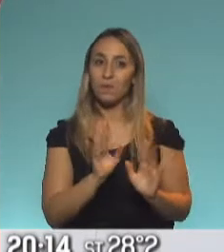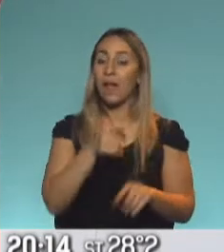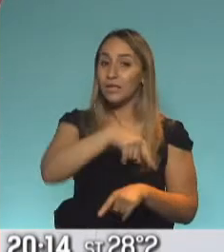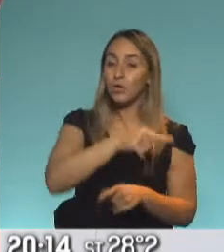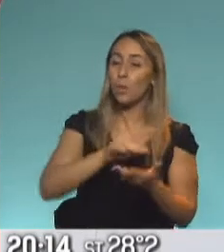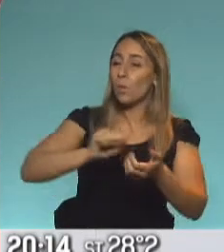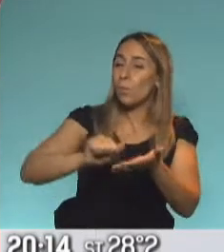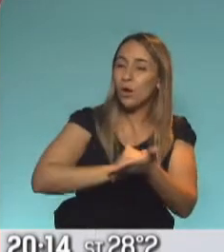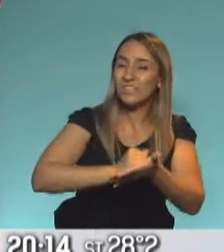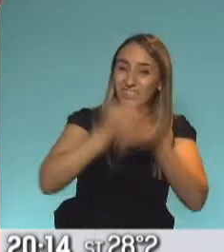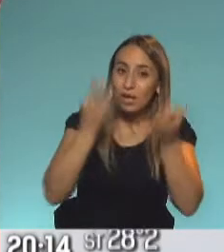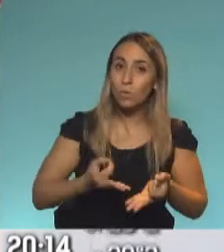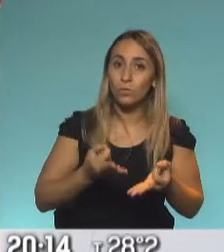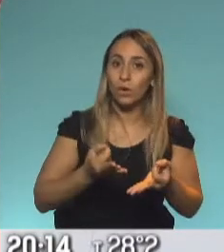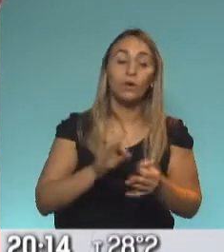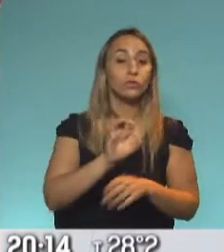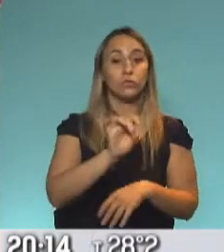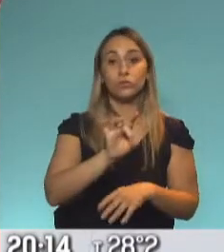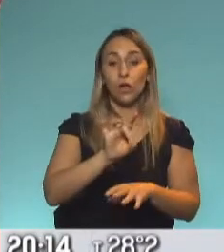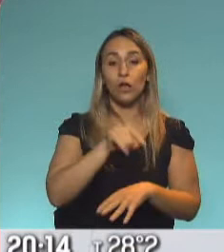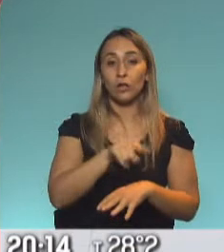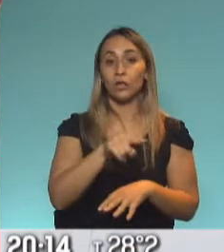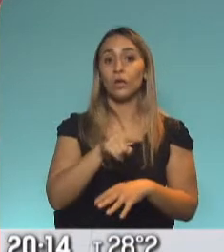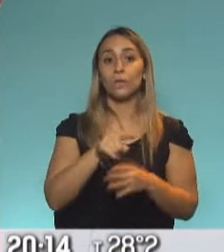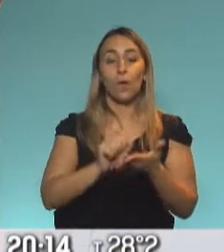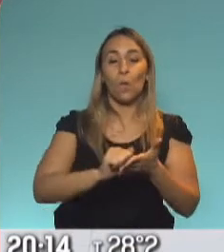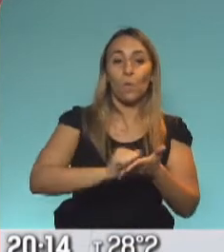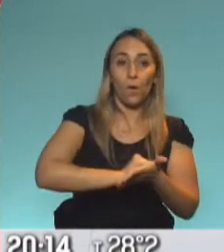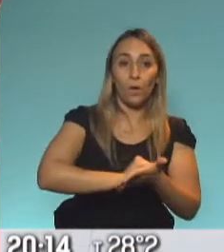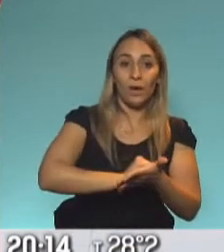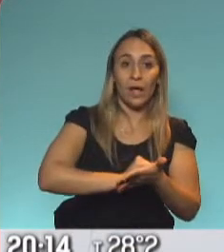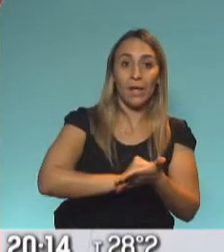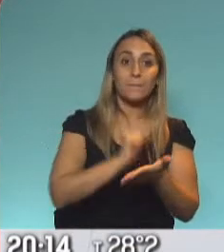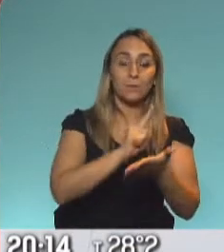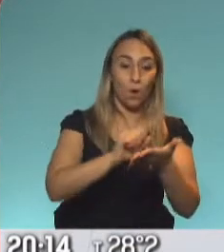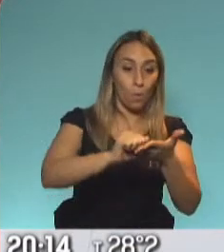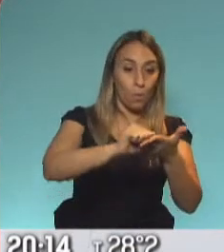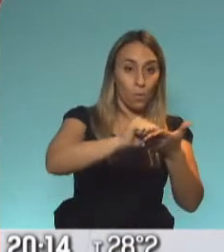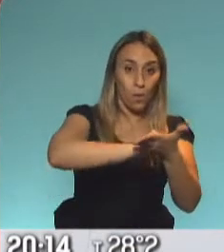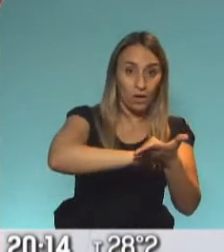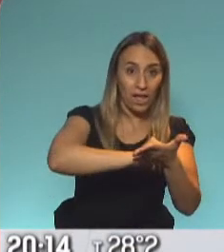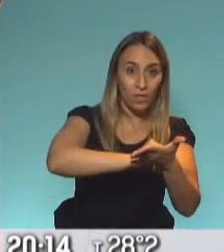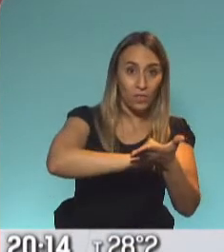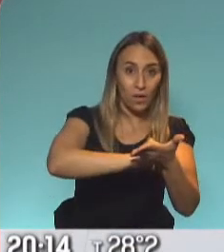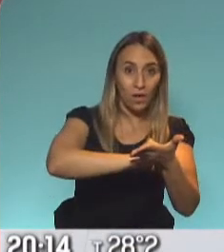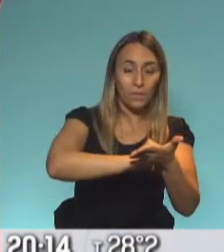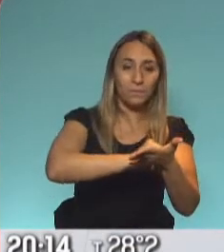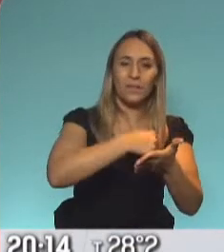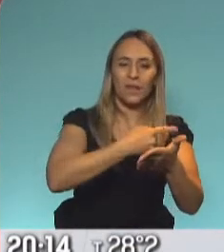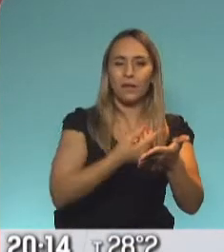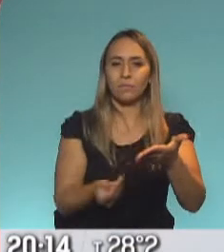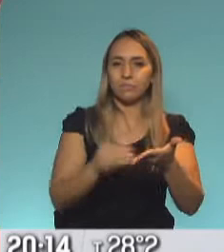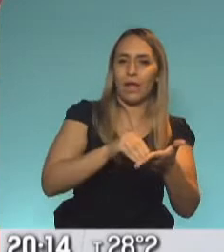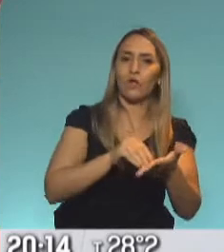borrado seguro se produce solamente cuando se borra y sobre ese espacio borrado, ese espacio físico borrado, se vuelve a grabar